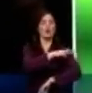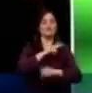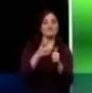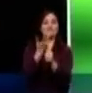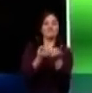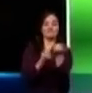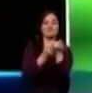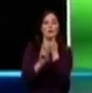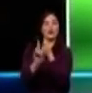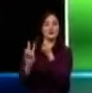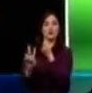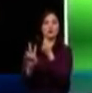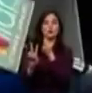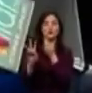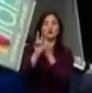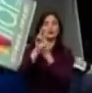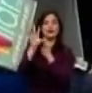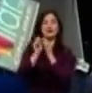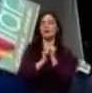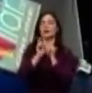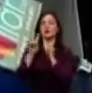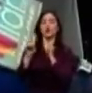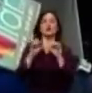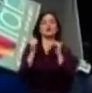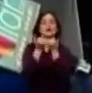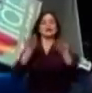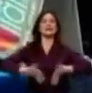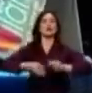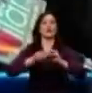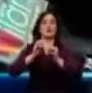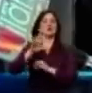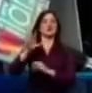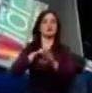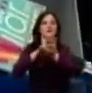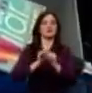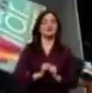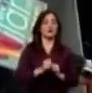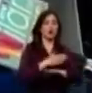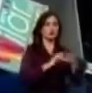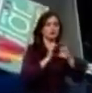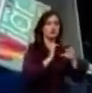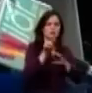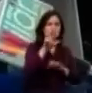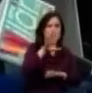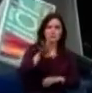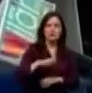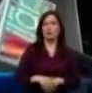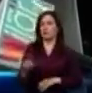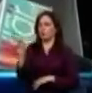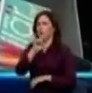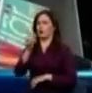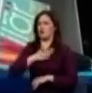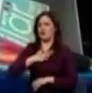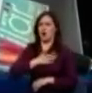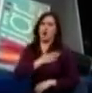22 asambleístas de la bancada oficialista. ¿Fueron buenas conversaciones entonces para que usted pueda recibir? Ninguna conversación. Básicamente es por el hecho